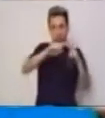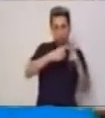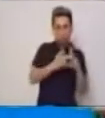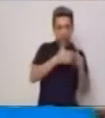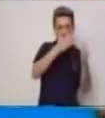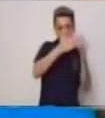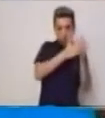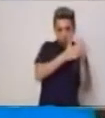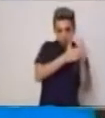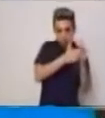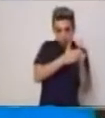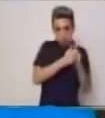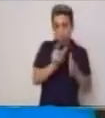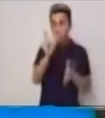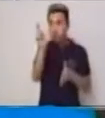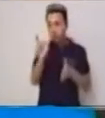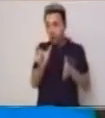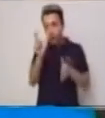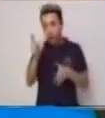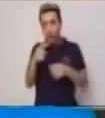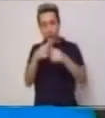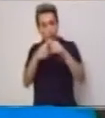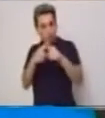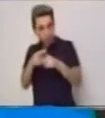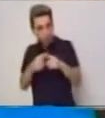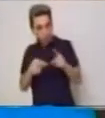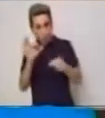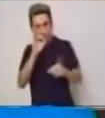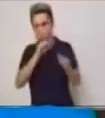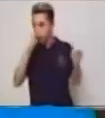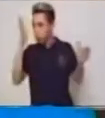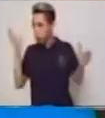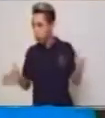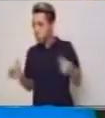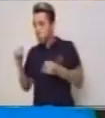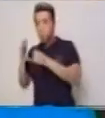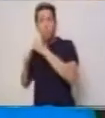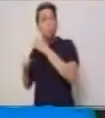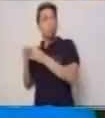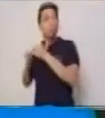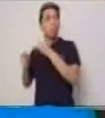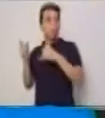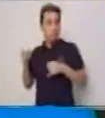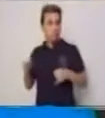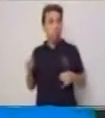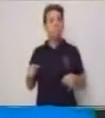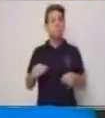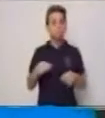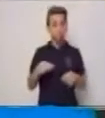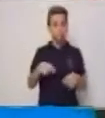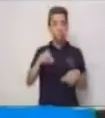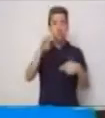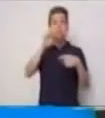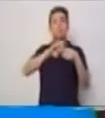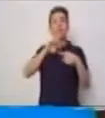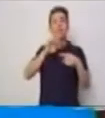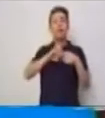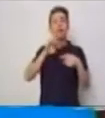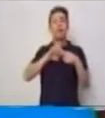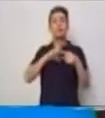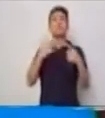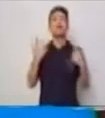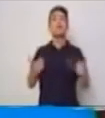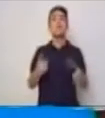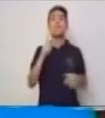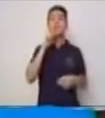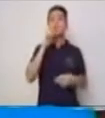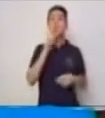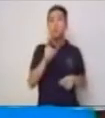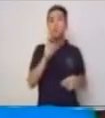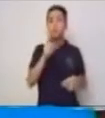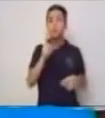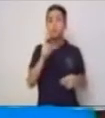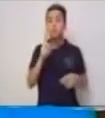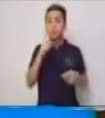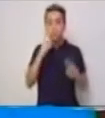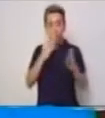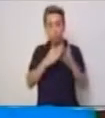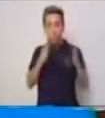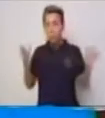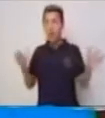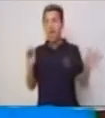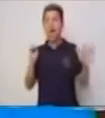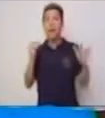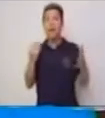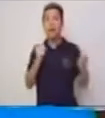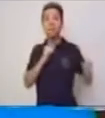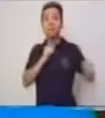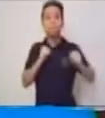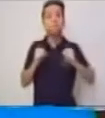el predicado es lo que hace la persona, el animal o la cosa, es la acción. Y también puede estar